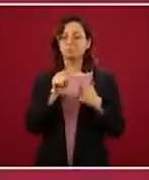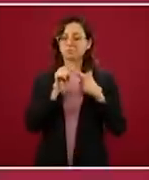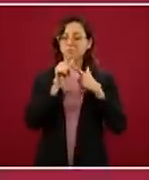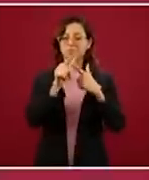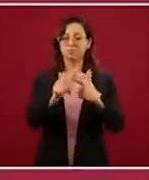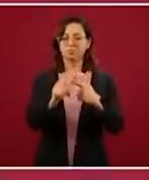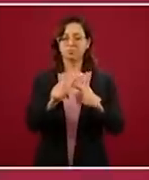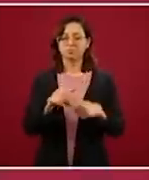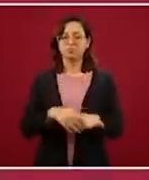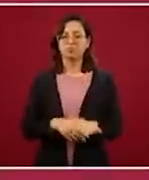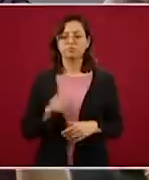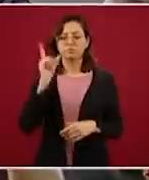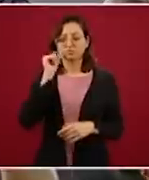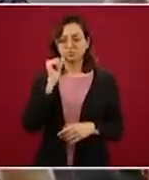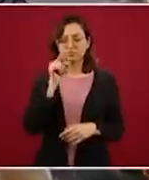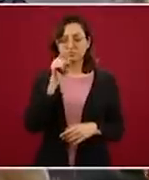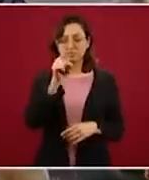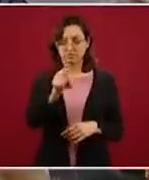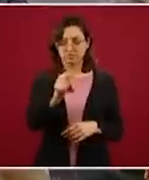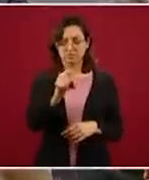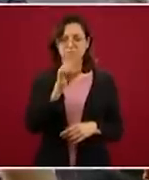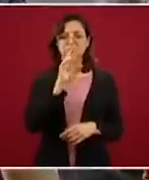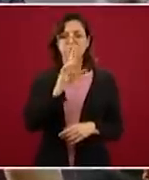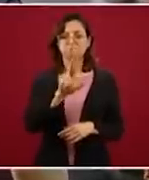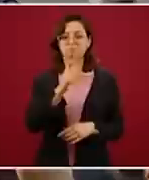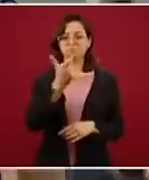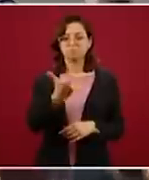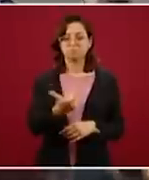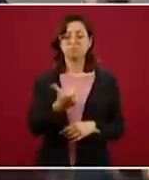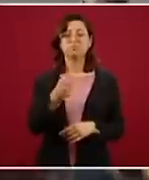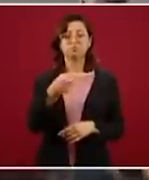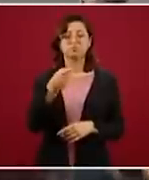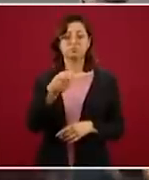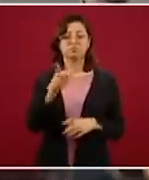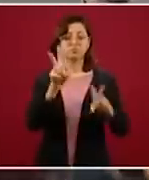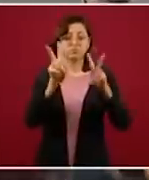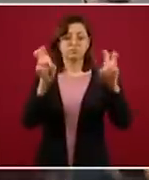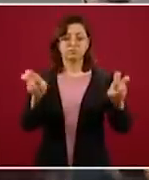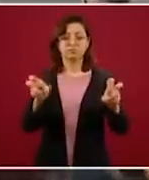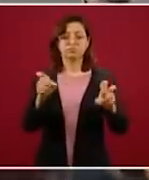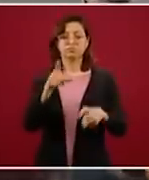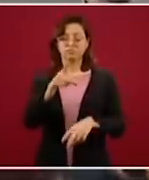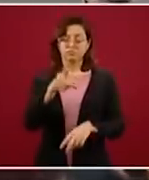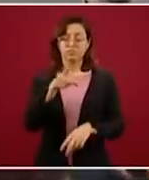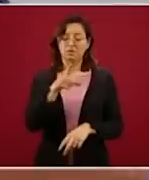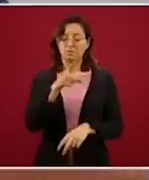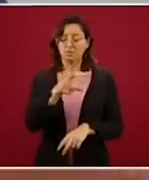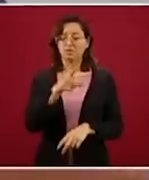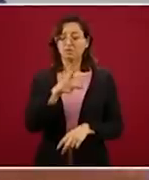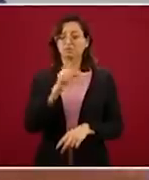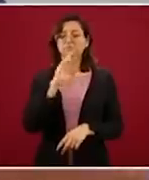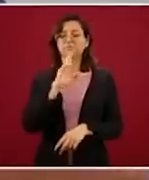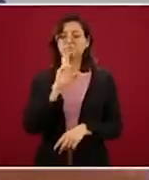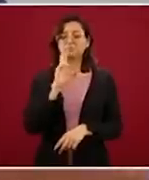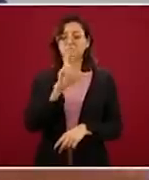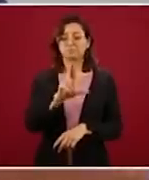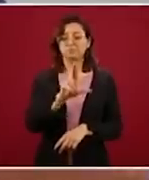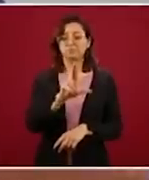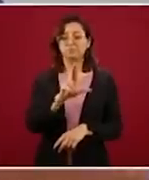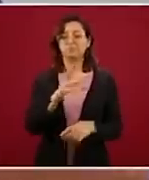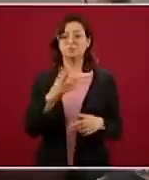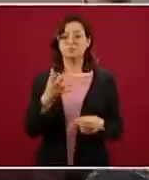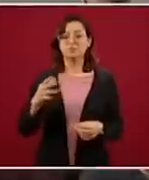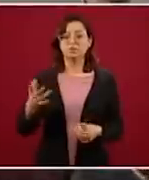continuamos. Mañana te contestamos sobre el dinero. Nos interesa mucho dar una respuesta a esa